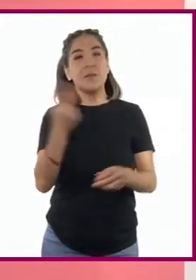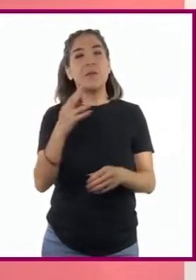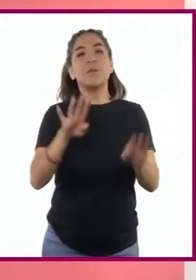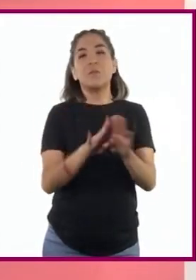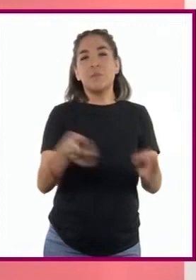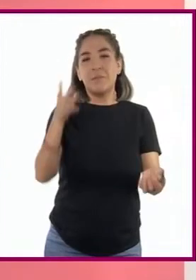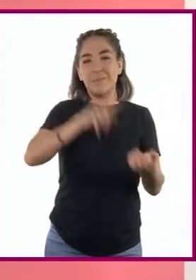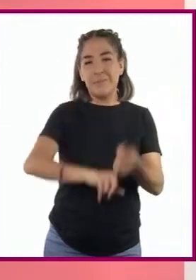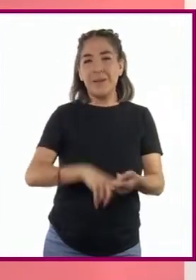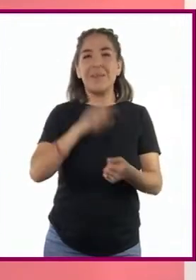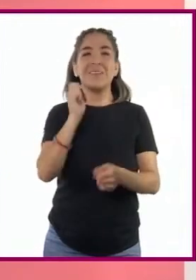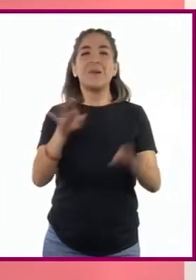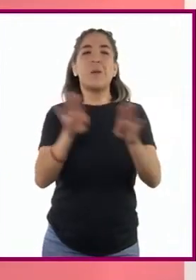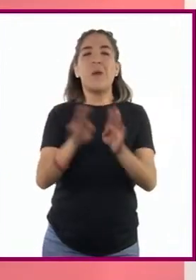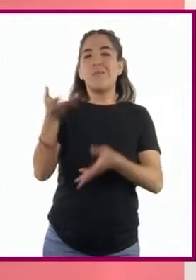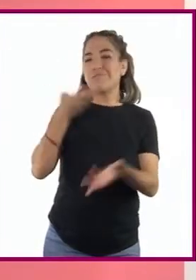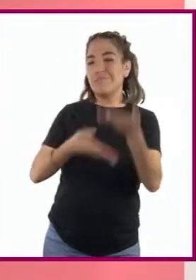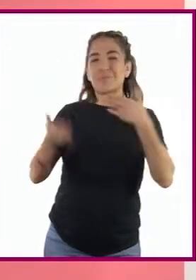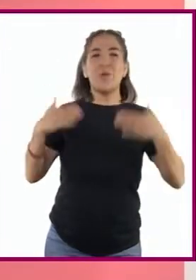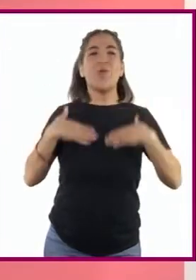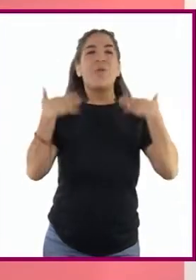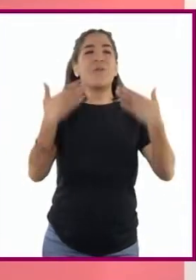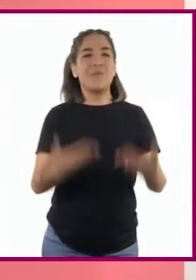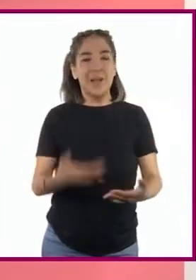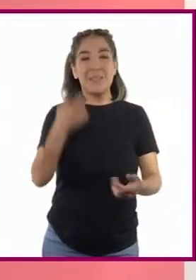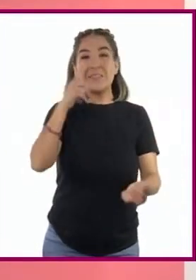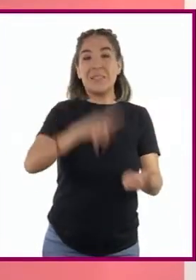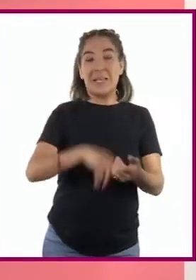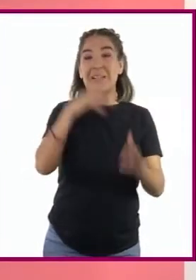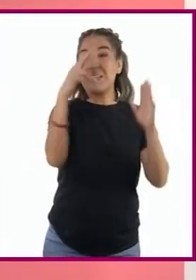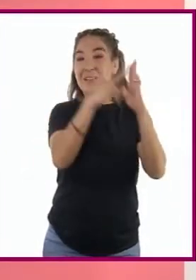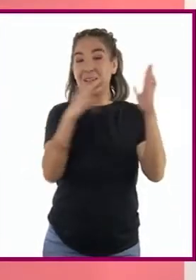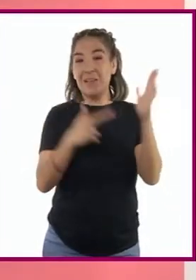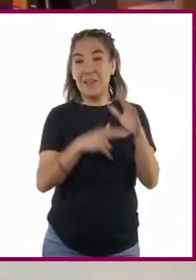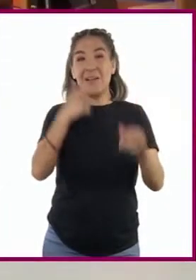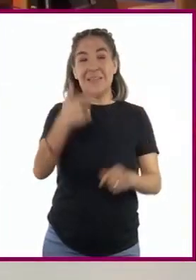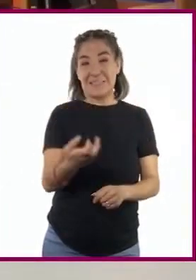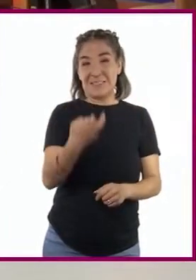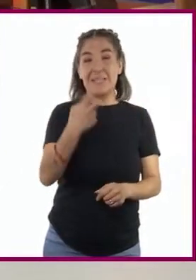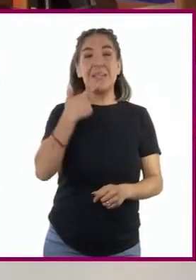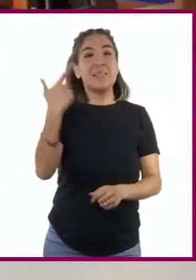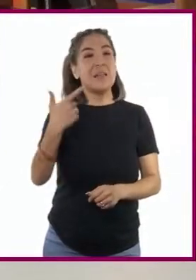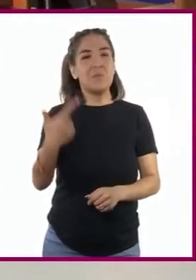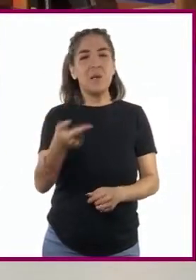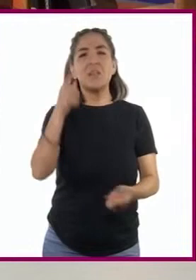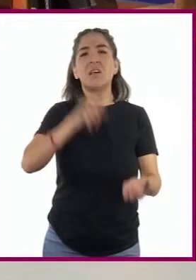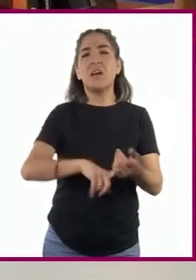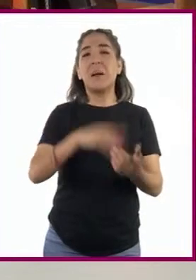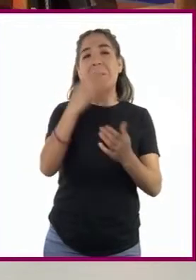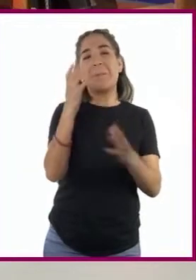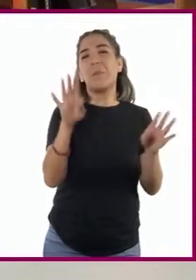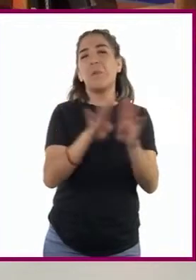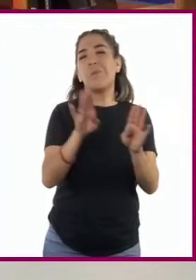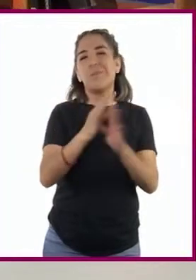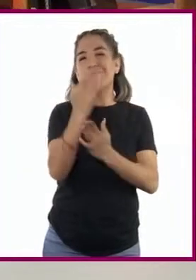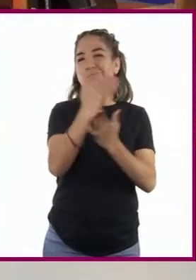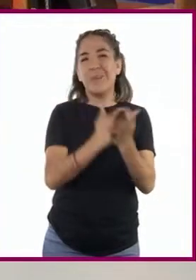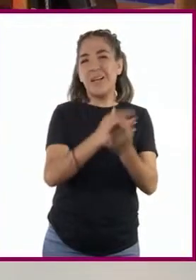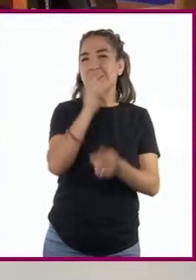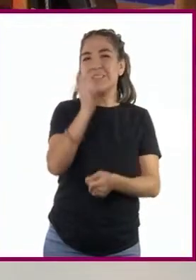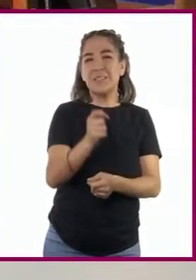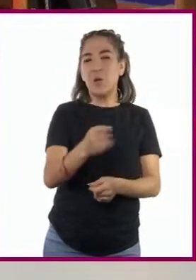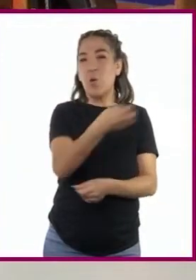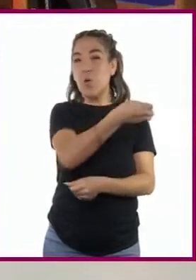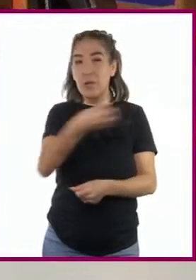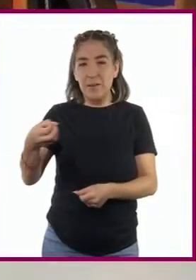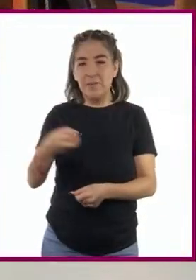más familiaridad o confianza y en donde las reglas gramaticales son menos estrictas se llama